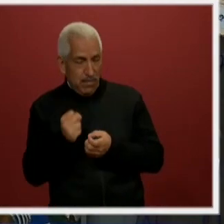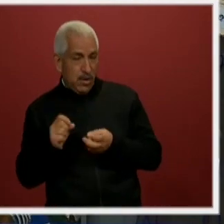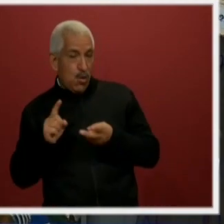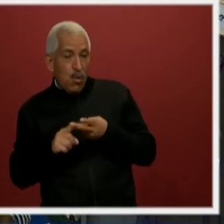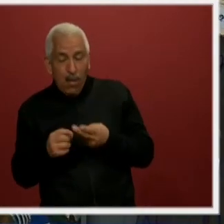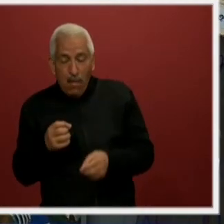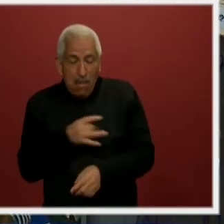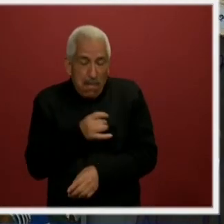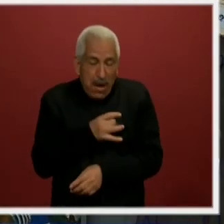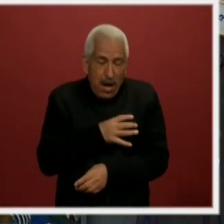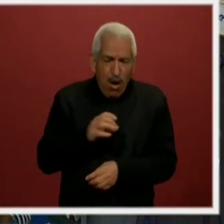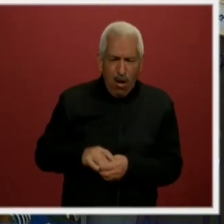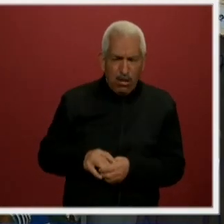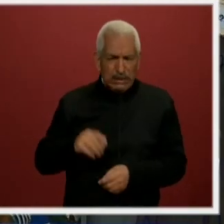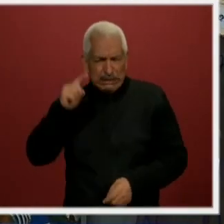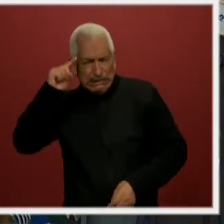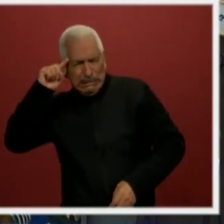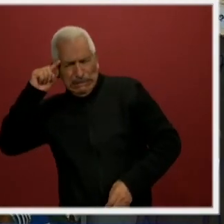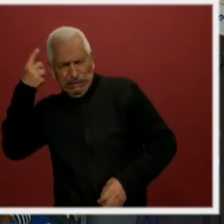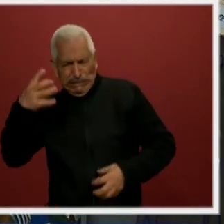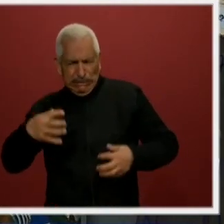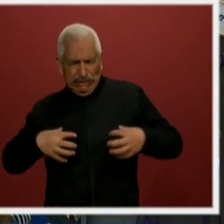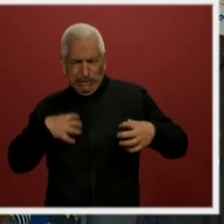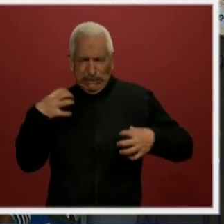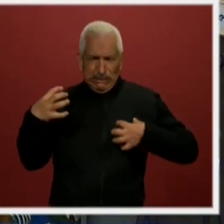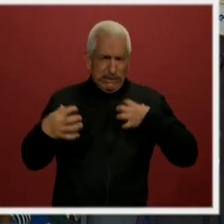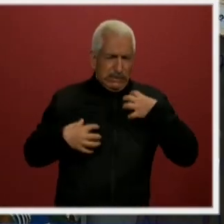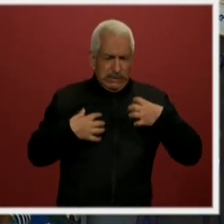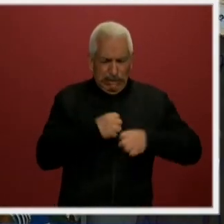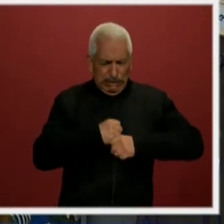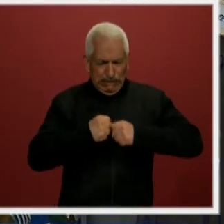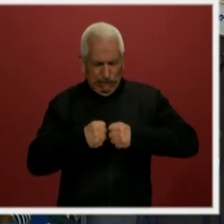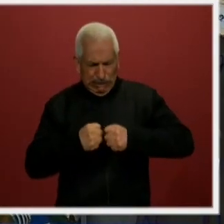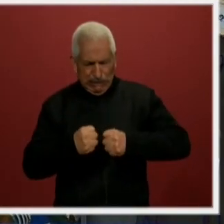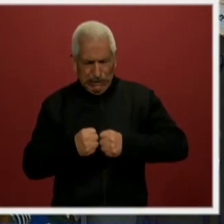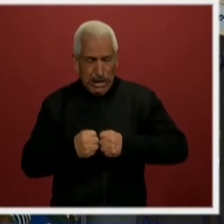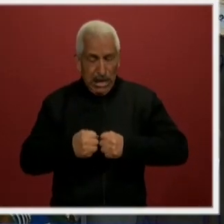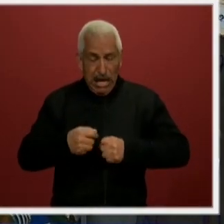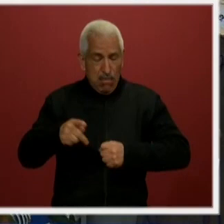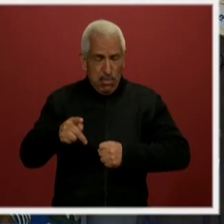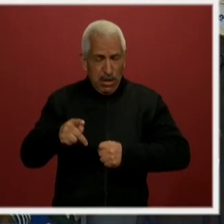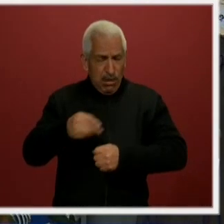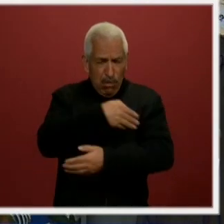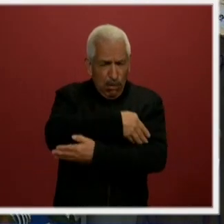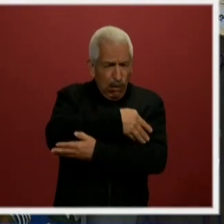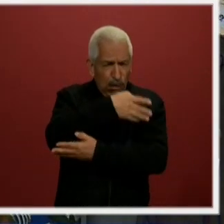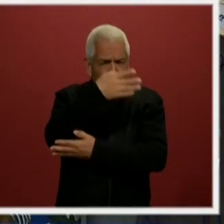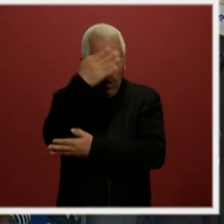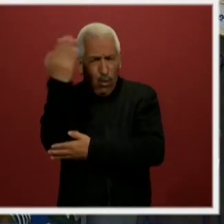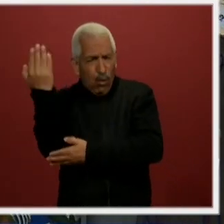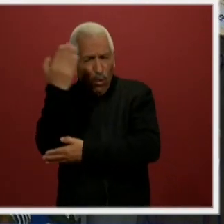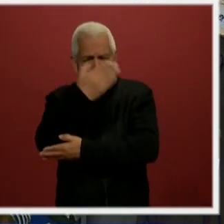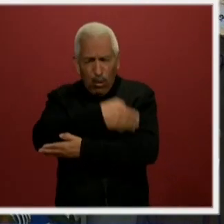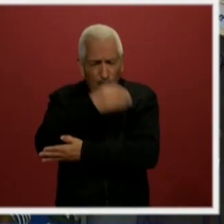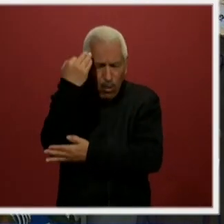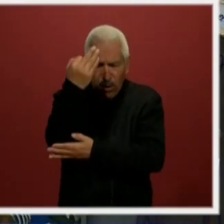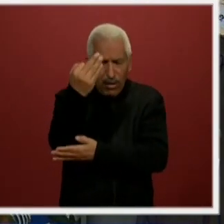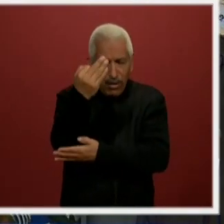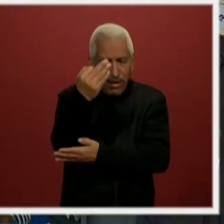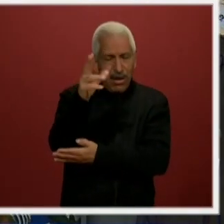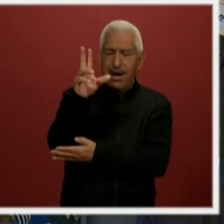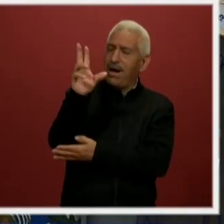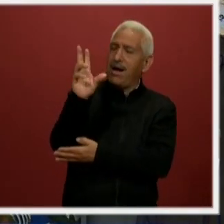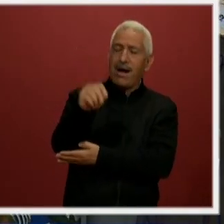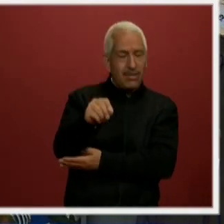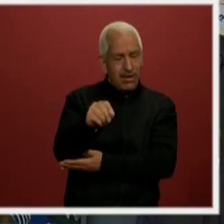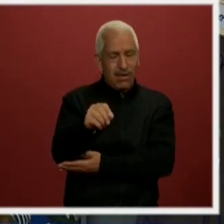enojo pero qué crees no podemos estar así todo el día todos los días es por